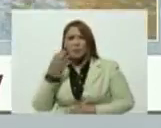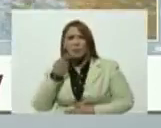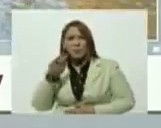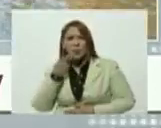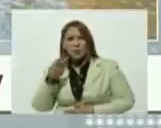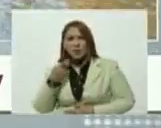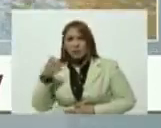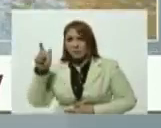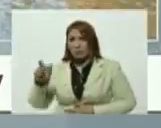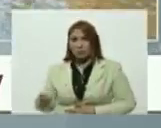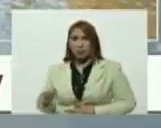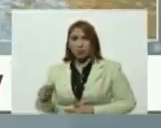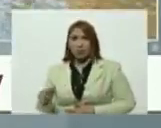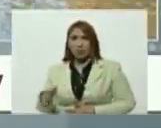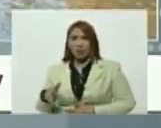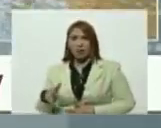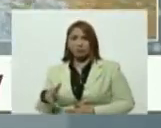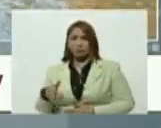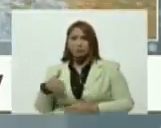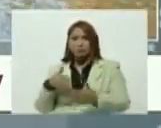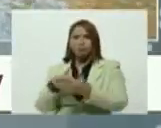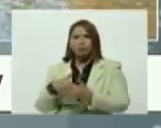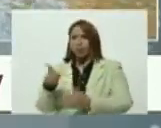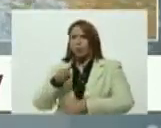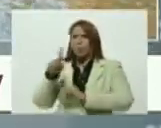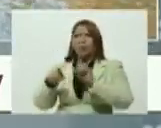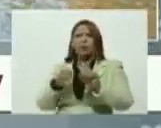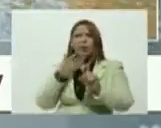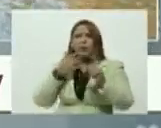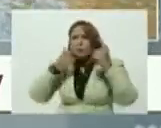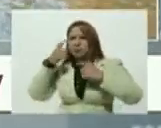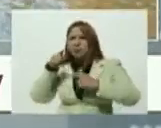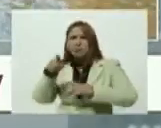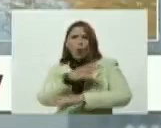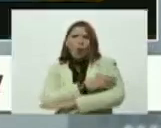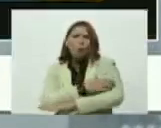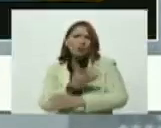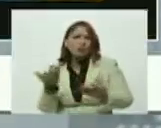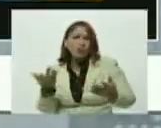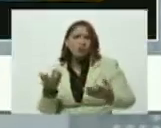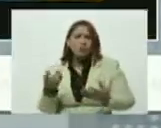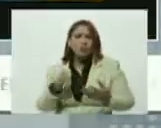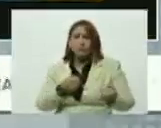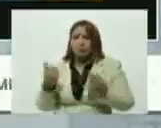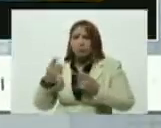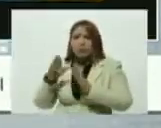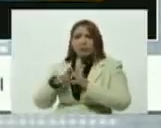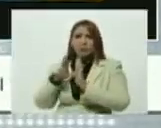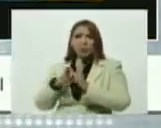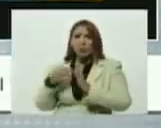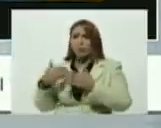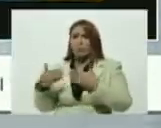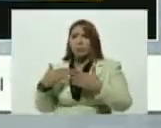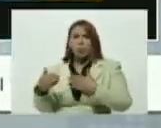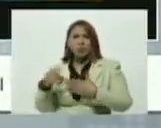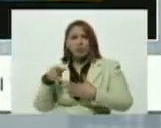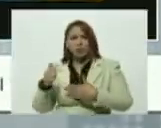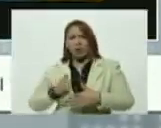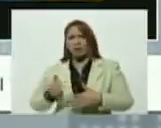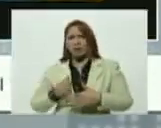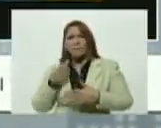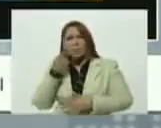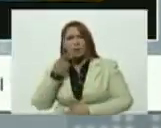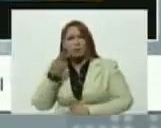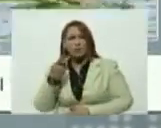una persona es afectada, nosotros le preguntamos si es chavista o no es chavista para llevarla a un refugio. Y más allá de cualquier tipo de posición, la